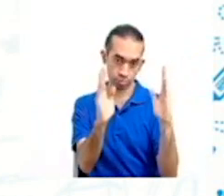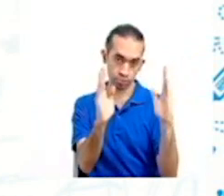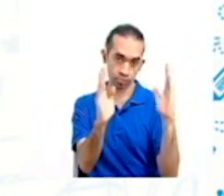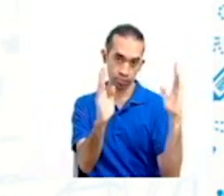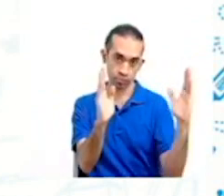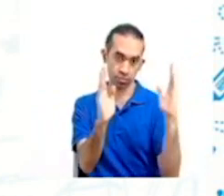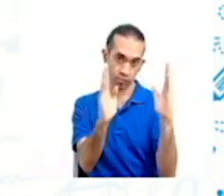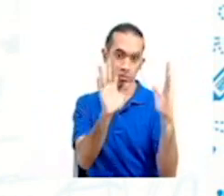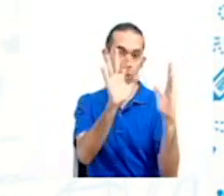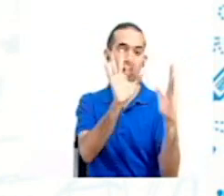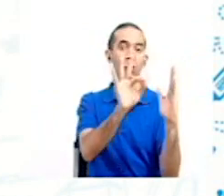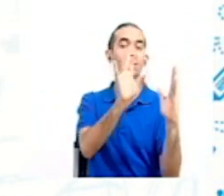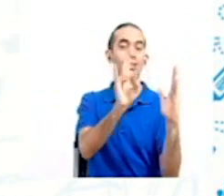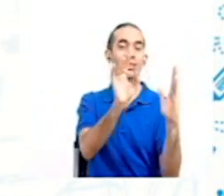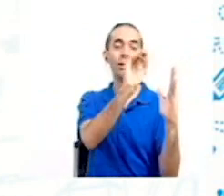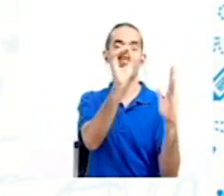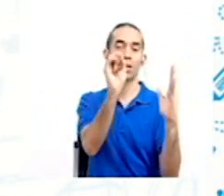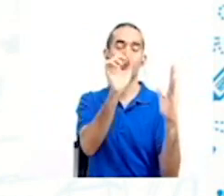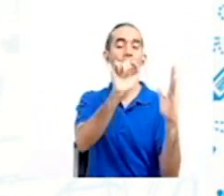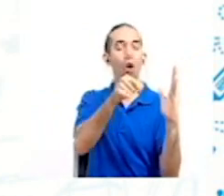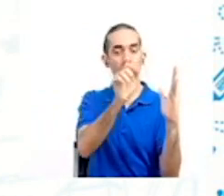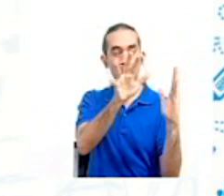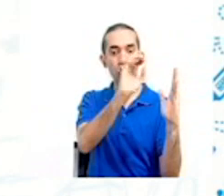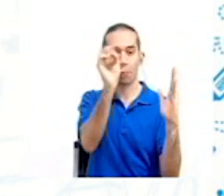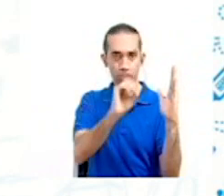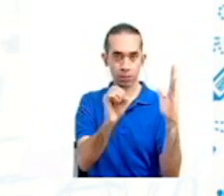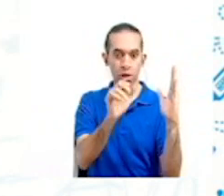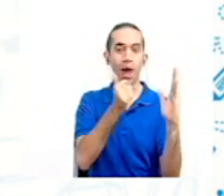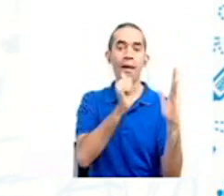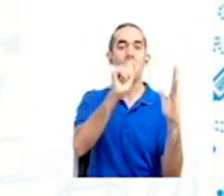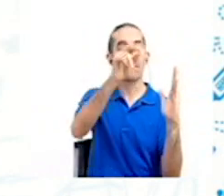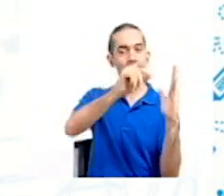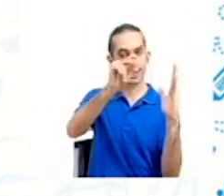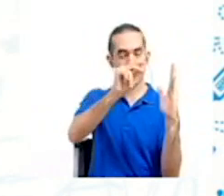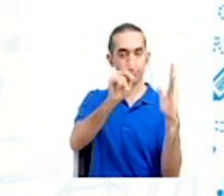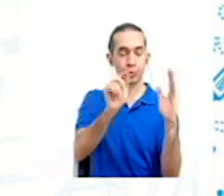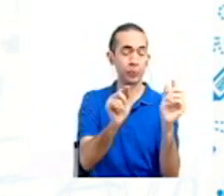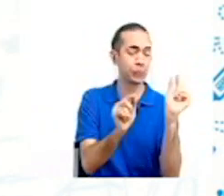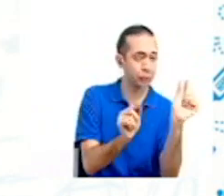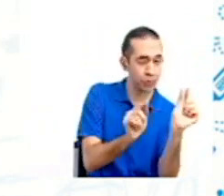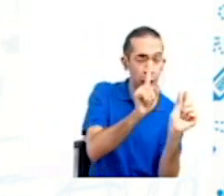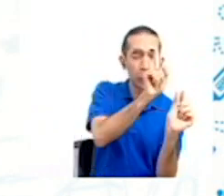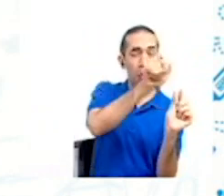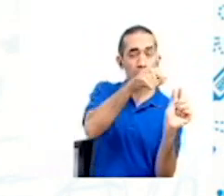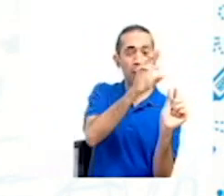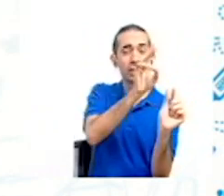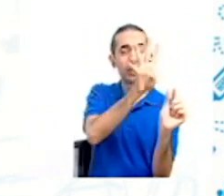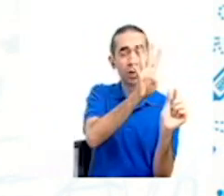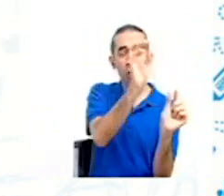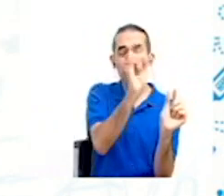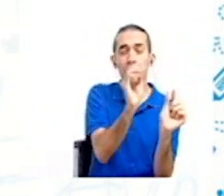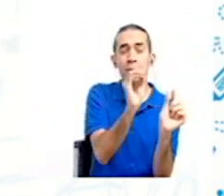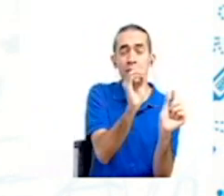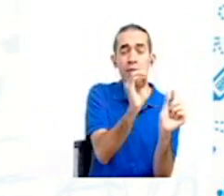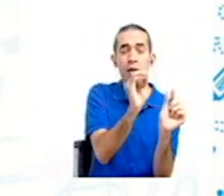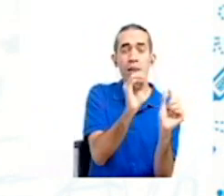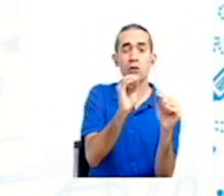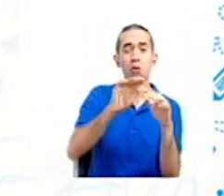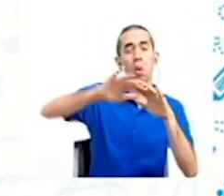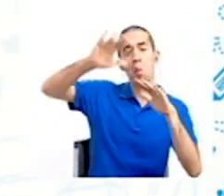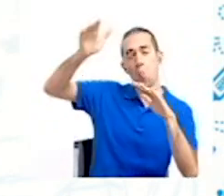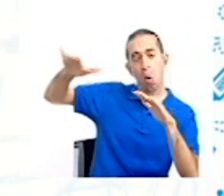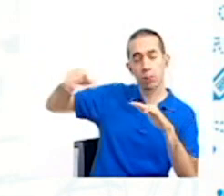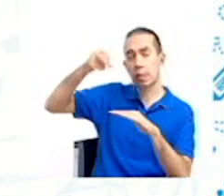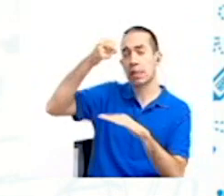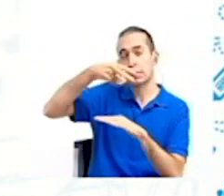97,5% es de agua salada. Solamente un 1,74% está en los glaciares, que